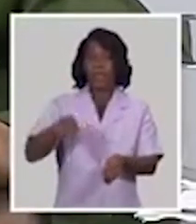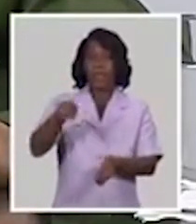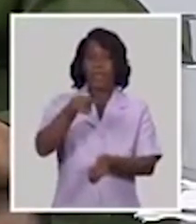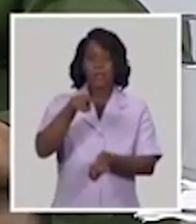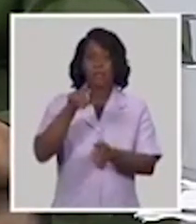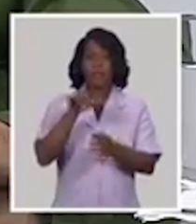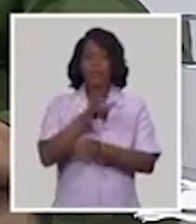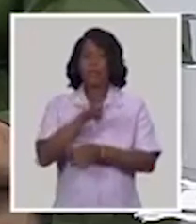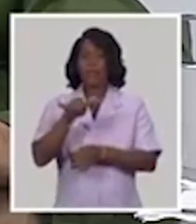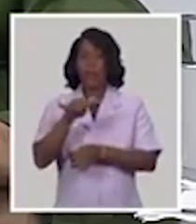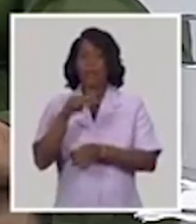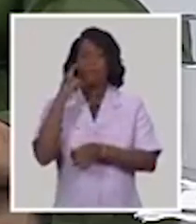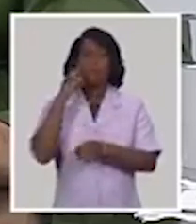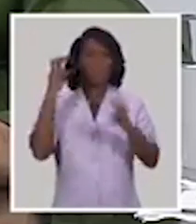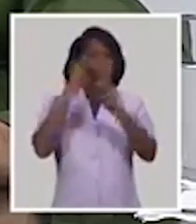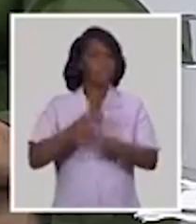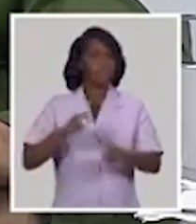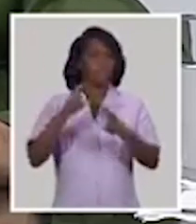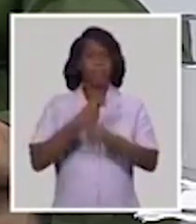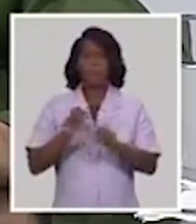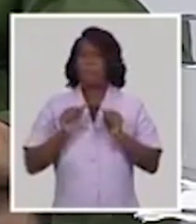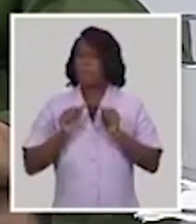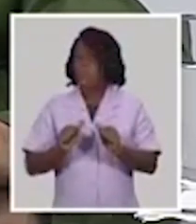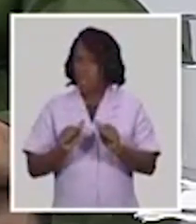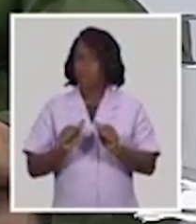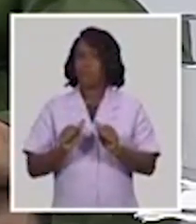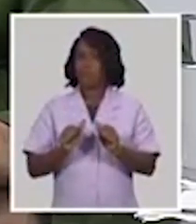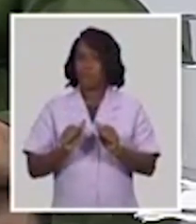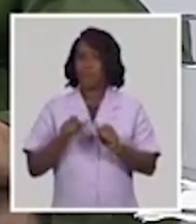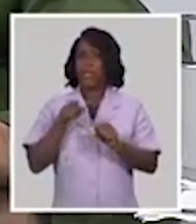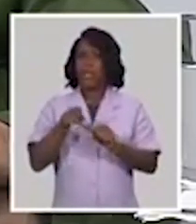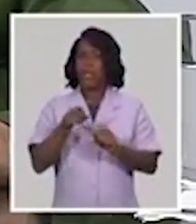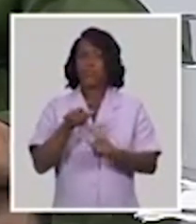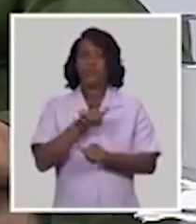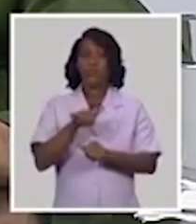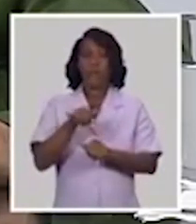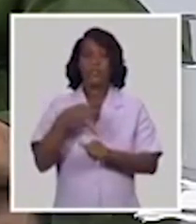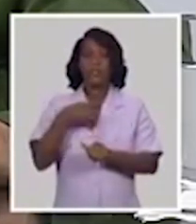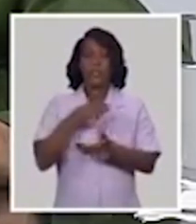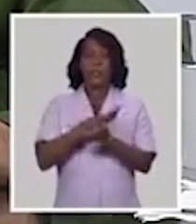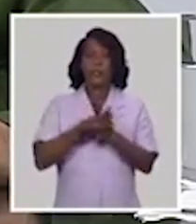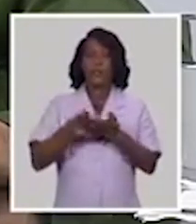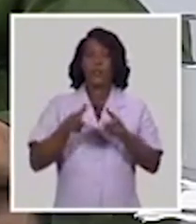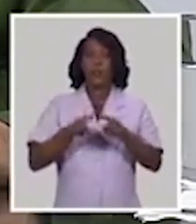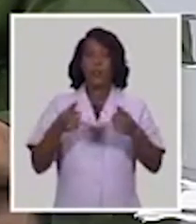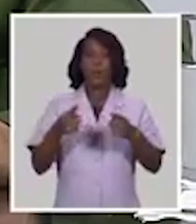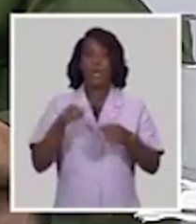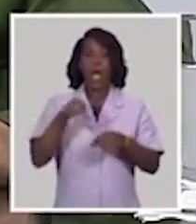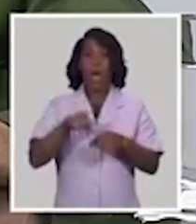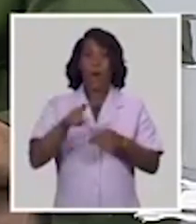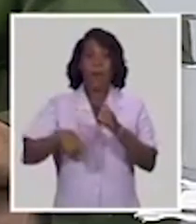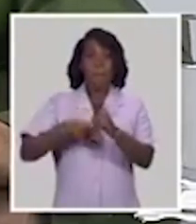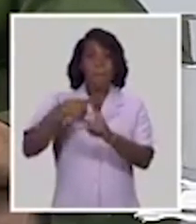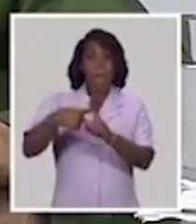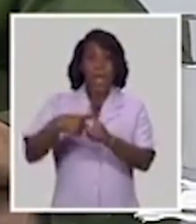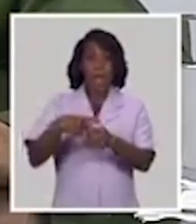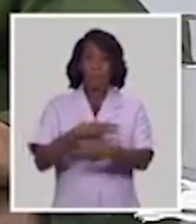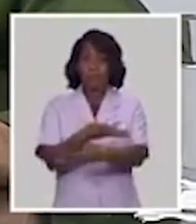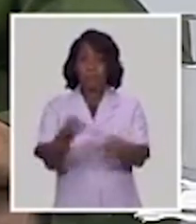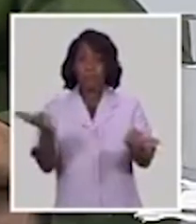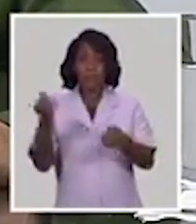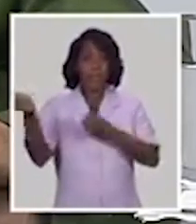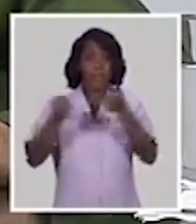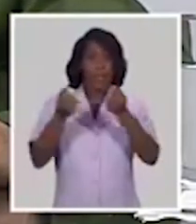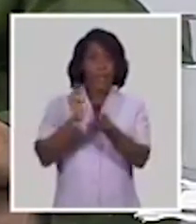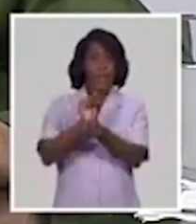entidades nacionales y provinciales para disminuir el número de vehículos autorizados. En ningún caso se aumentará lo ya existente.